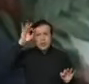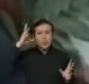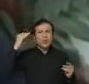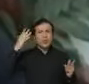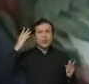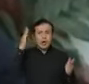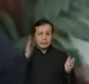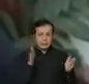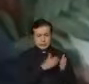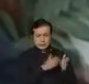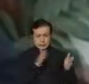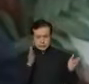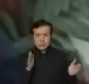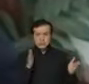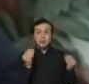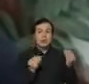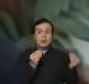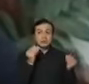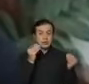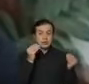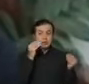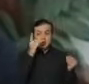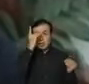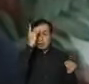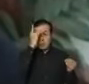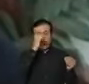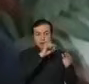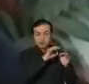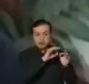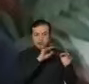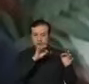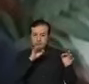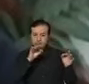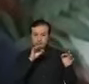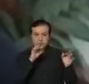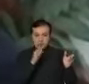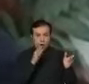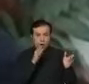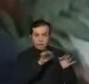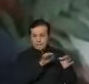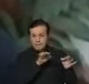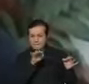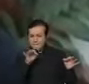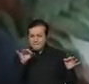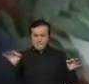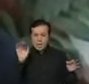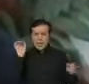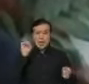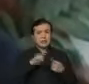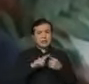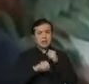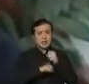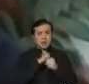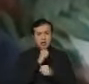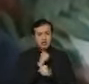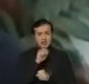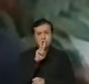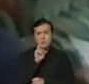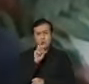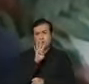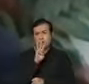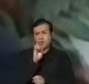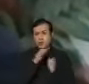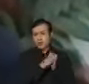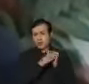aquí. Lo que se logró es estirar la deuda hasta el 2040, es decir, tener un plazo muy largo entre 15 y 20 años